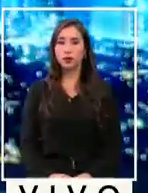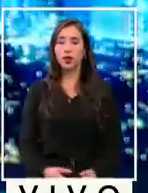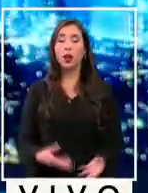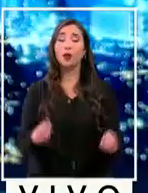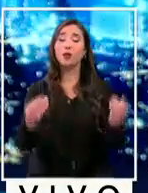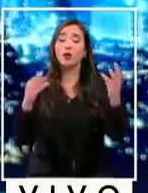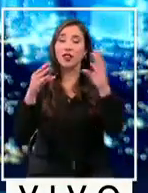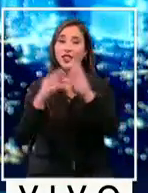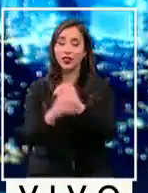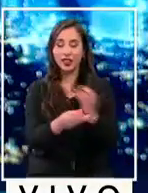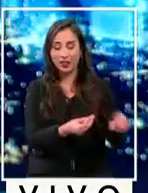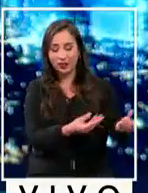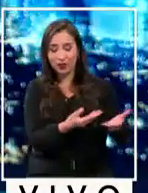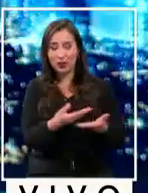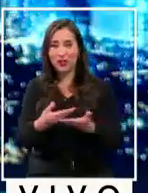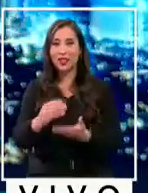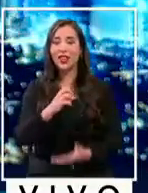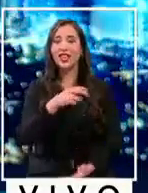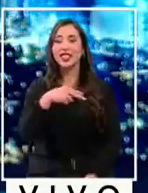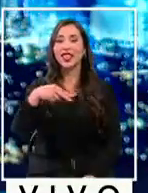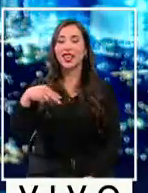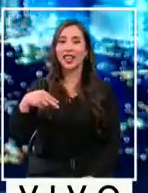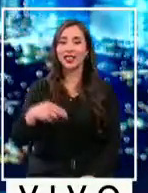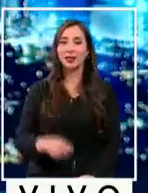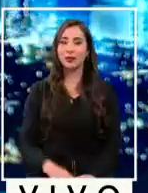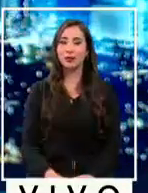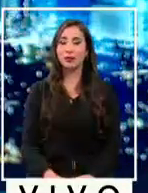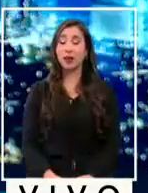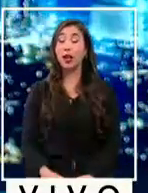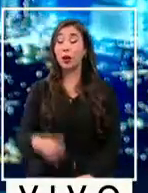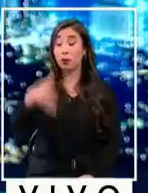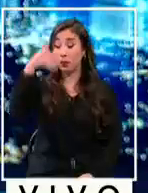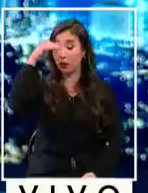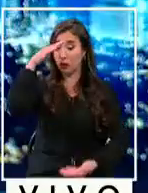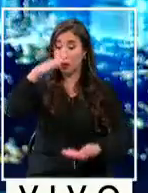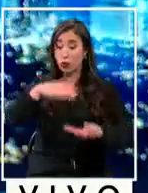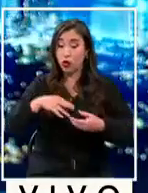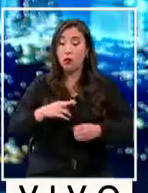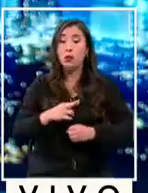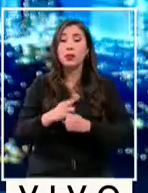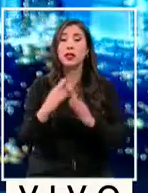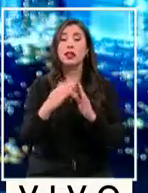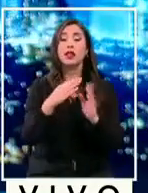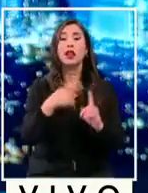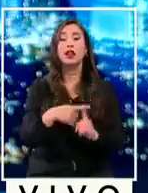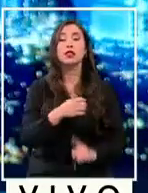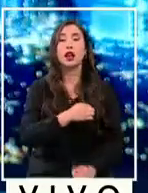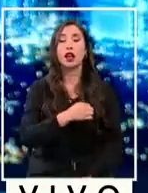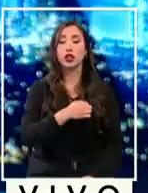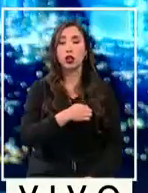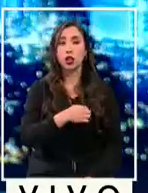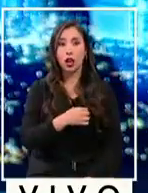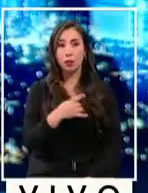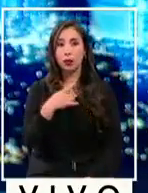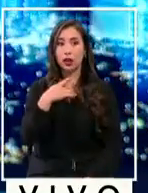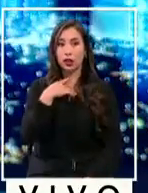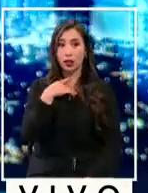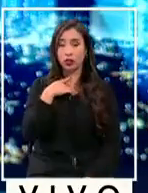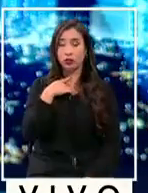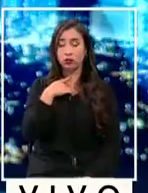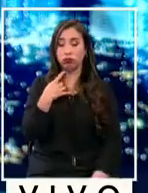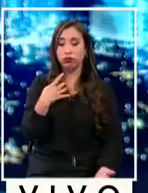Muy buenas noches. Bienvenidos a CNN Prime. Pidió perdón a nombre de la Iglesia Católica por el daño que calificó